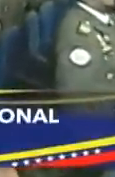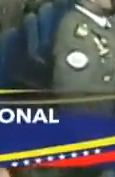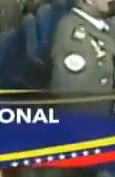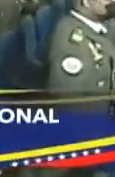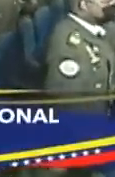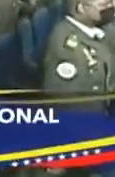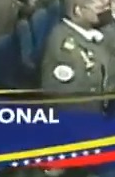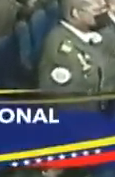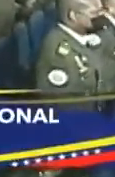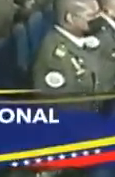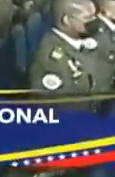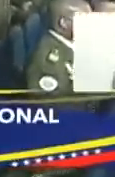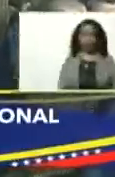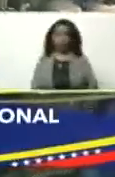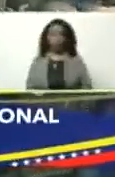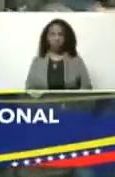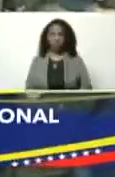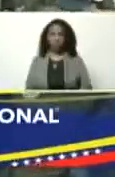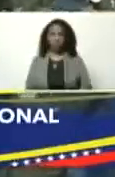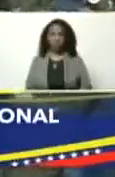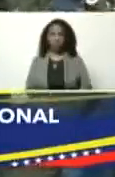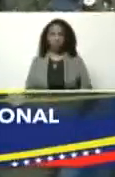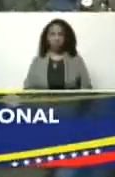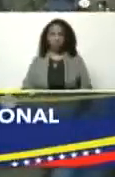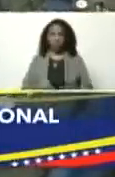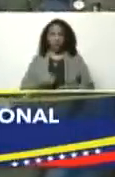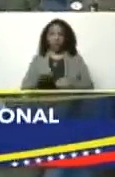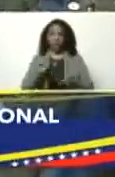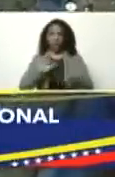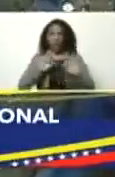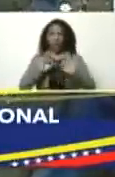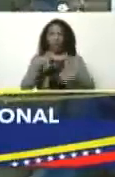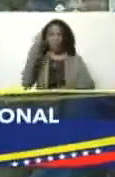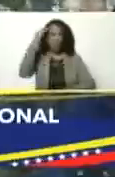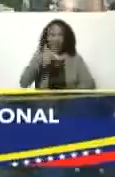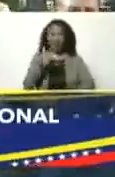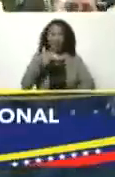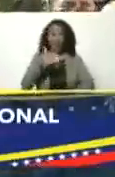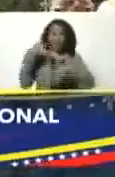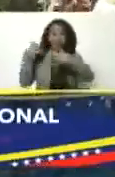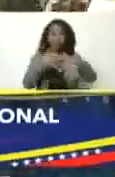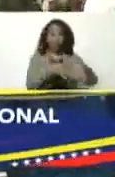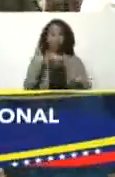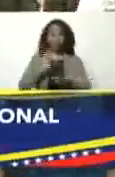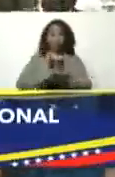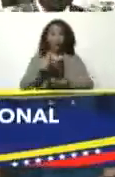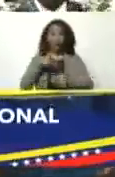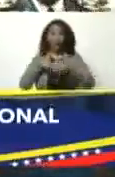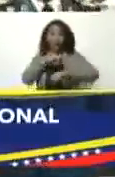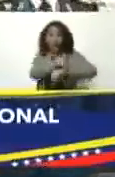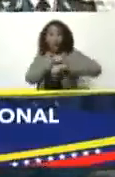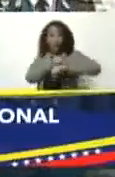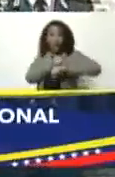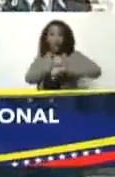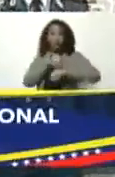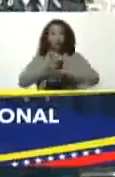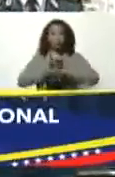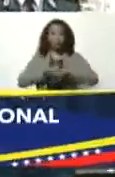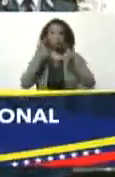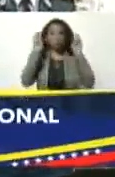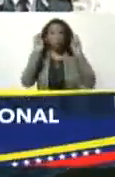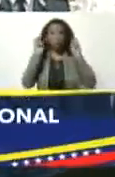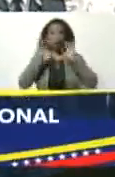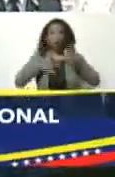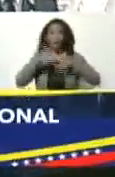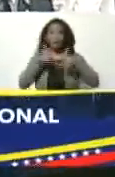Transmitimos desde el Teatro de la Academia Militar del Ejército Bolivariano, ubicada en Fuerte Tiuna, a propósito del acto